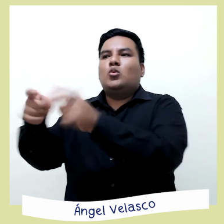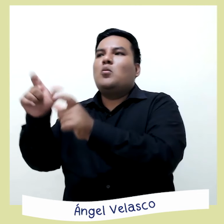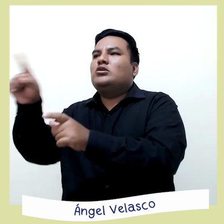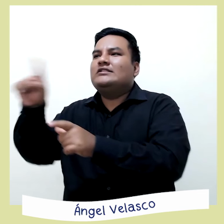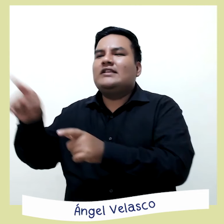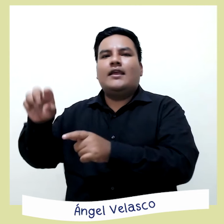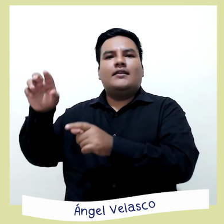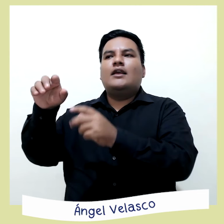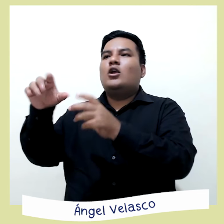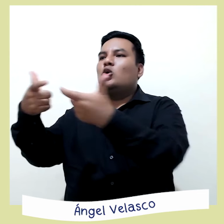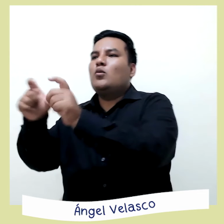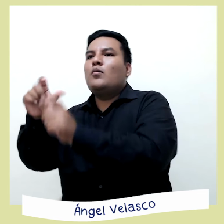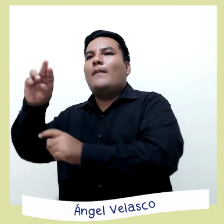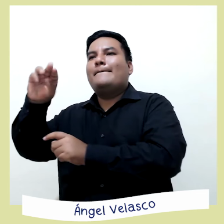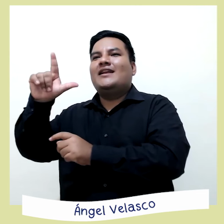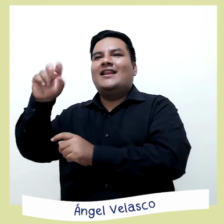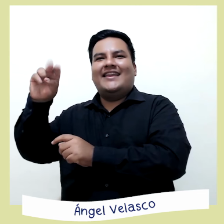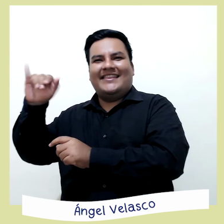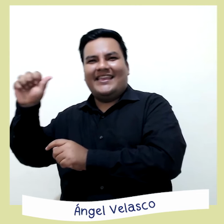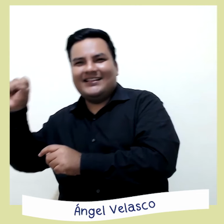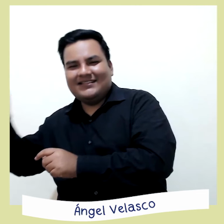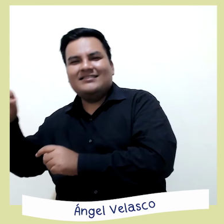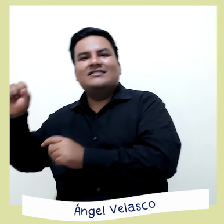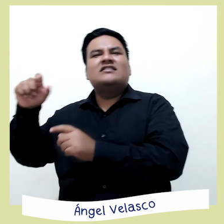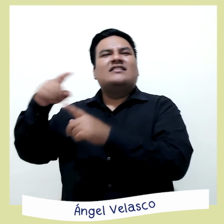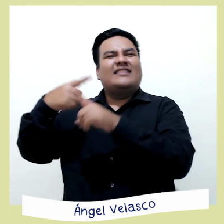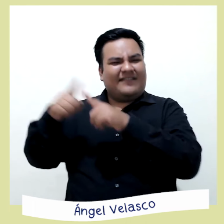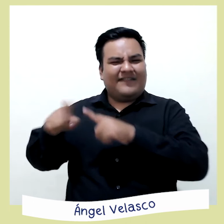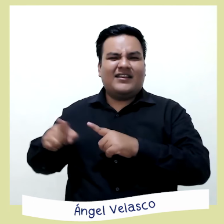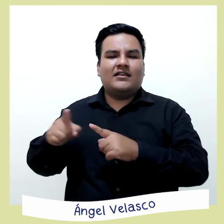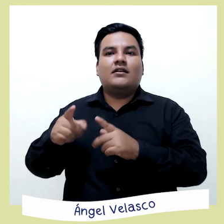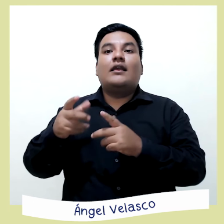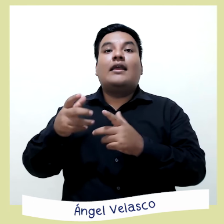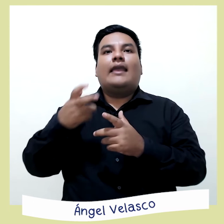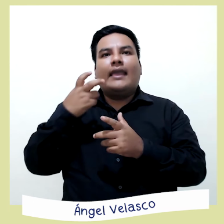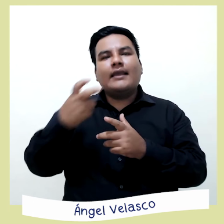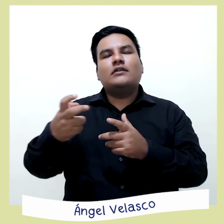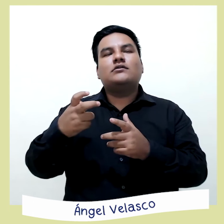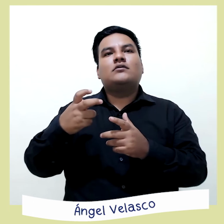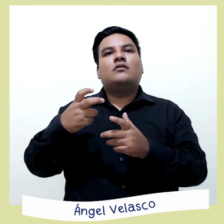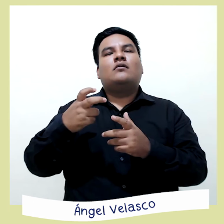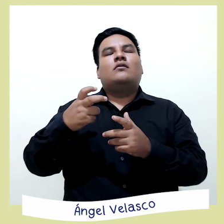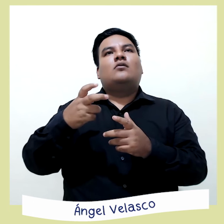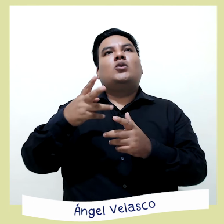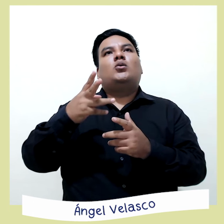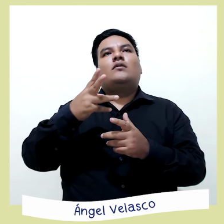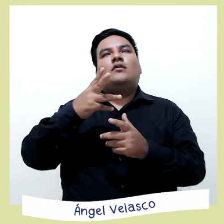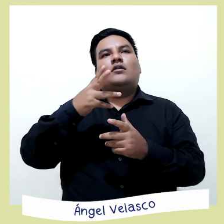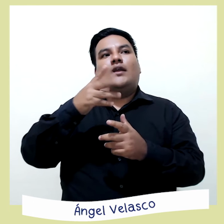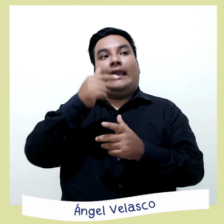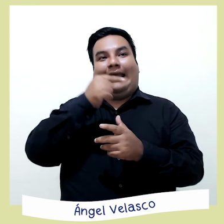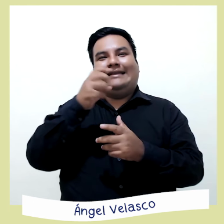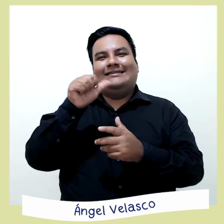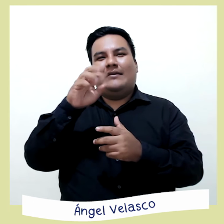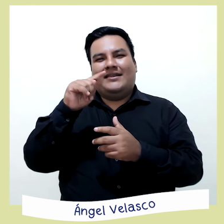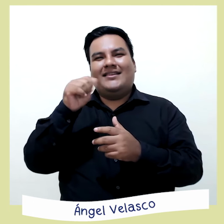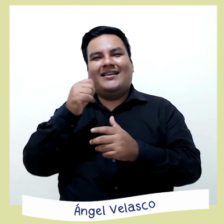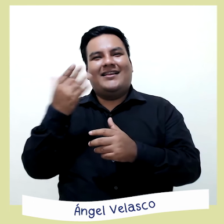grupos, hasta llegar ahora a los de cristal y los Z y los millennials. Entonces eso ha cambiado las formas